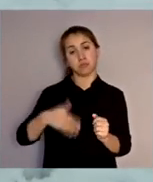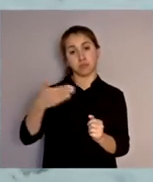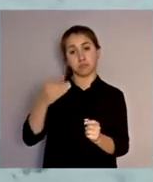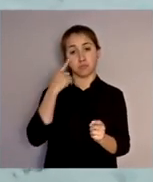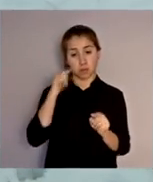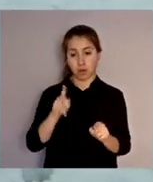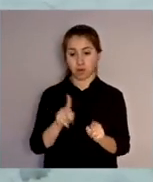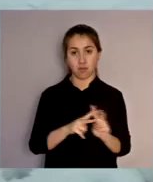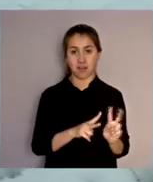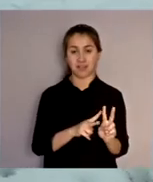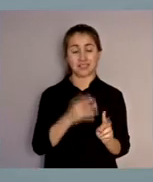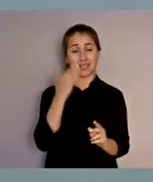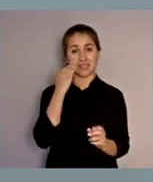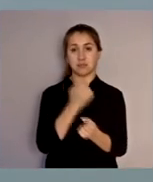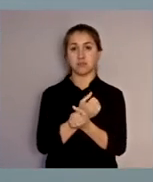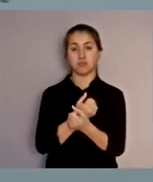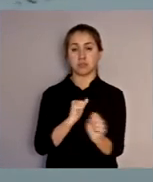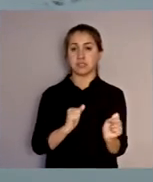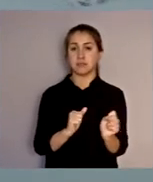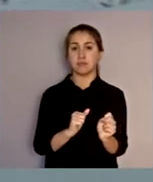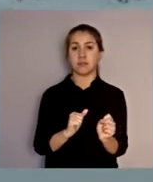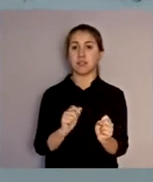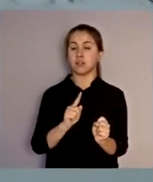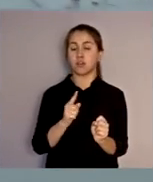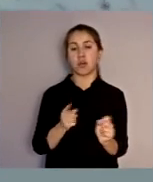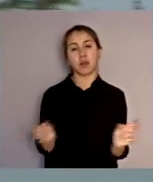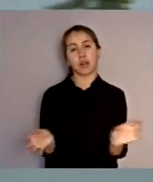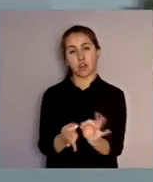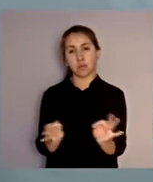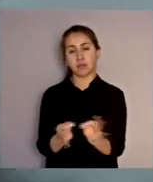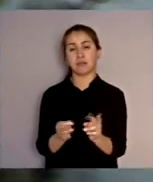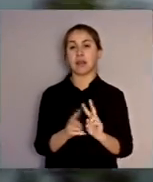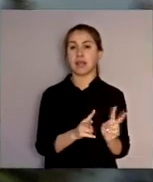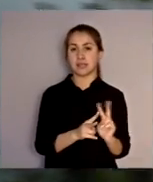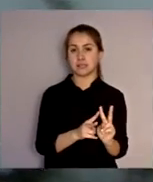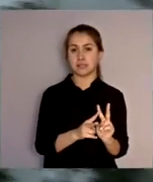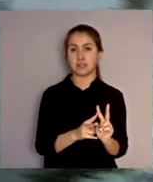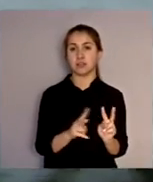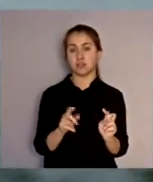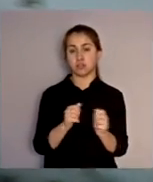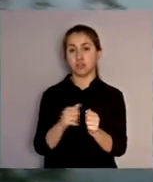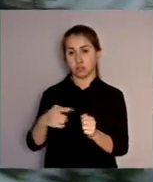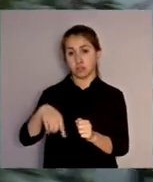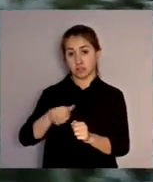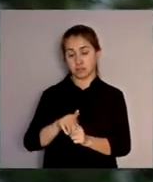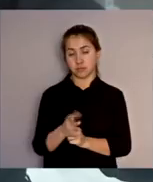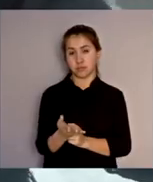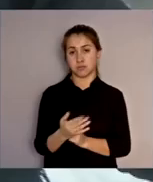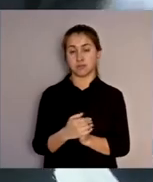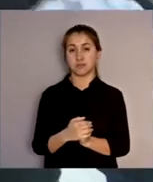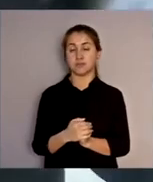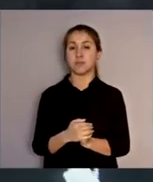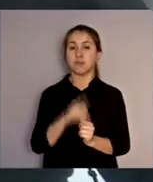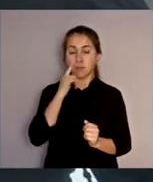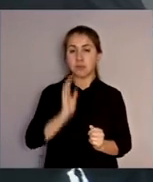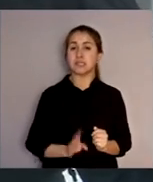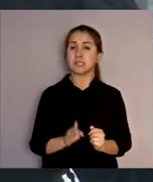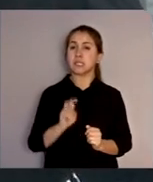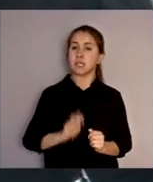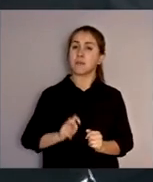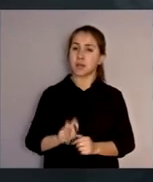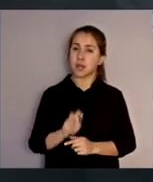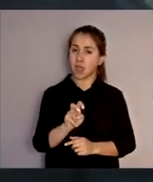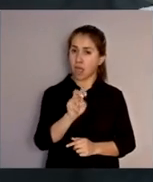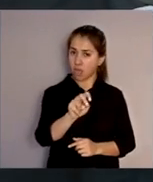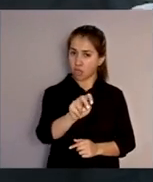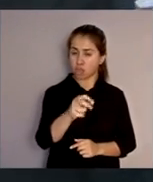es, es imposible y no recomendable hacerlo con crédito. Oiga, íbamos a seguir caminando por